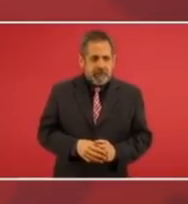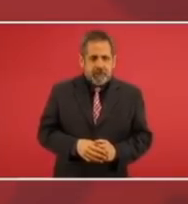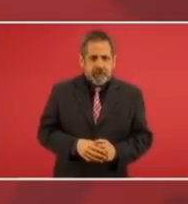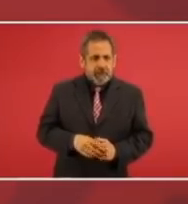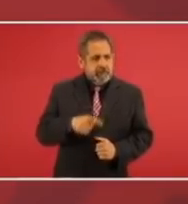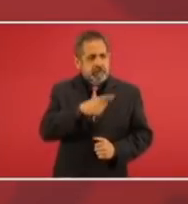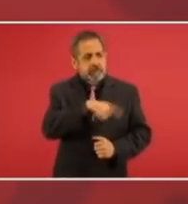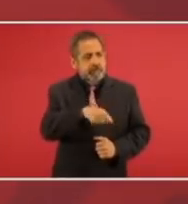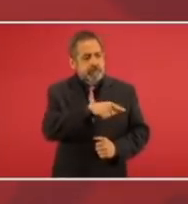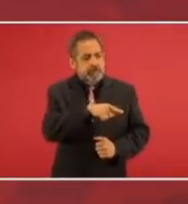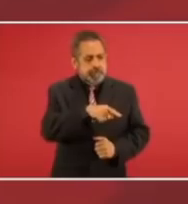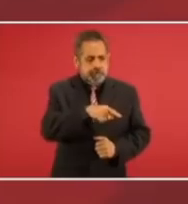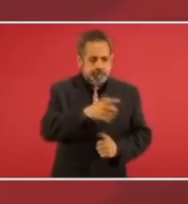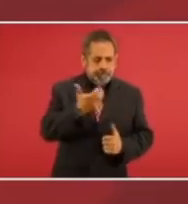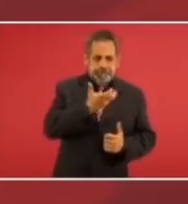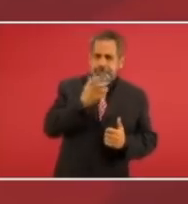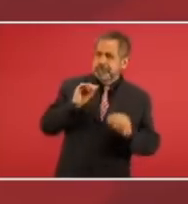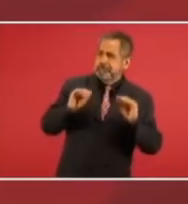perjudican,